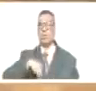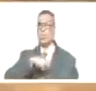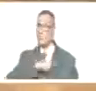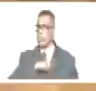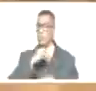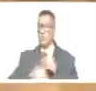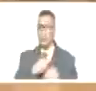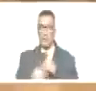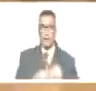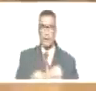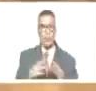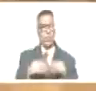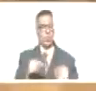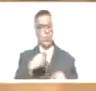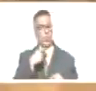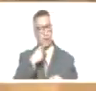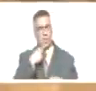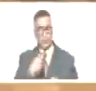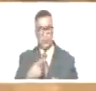decimos.